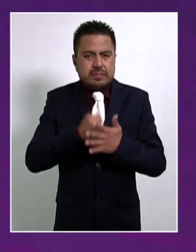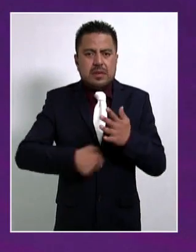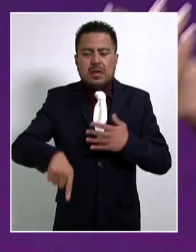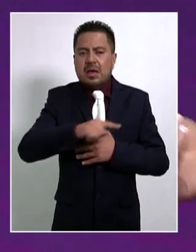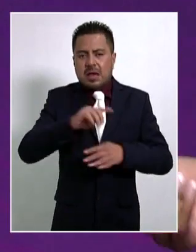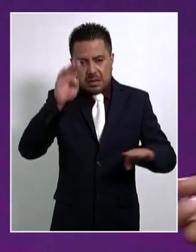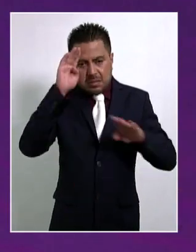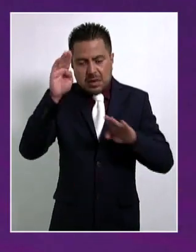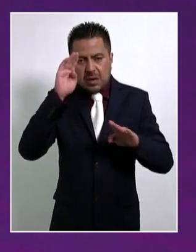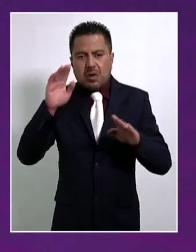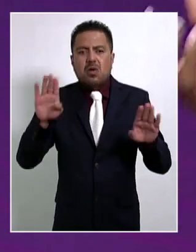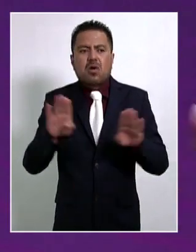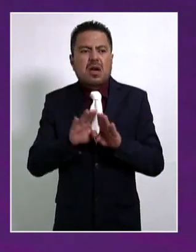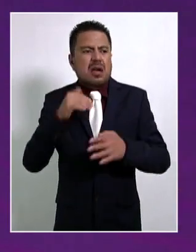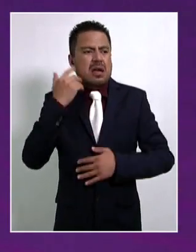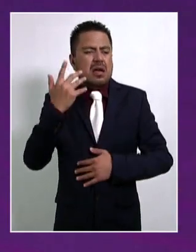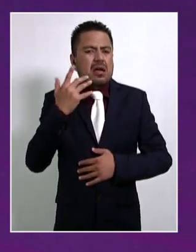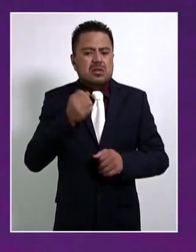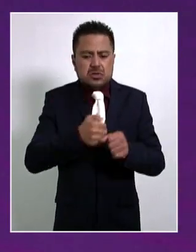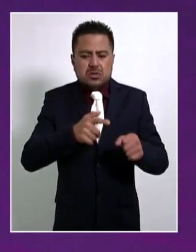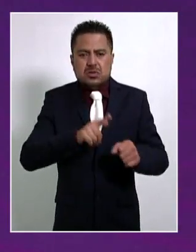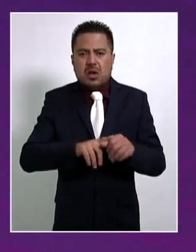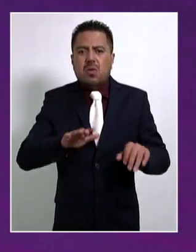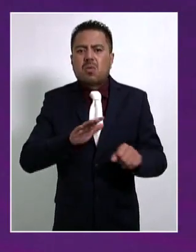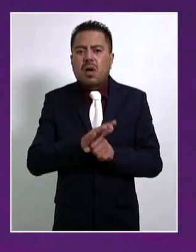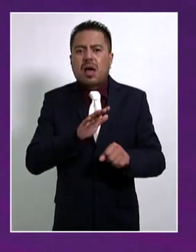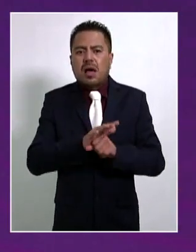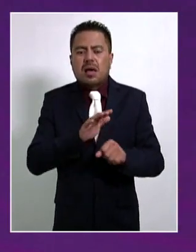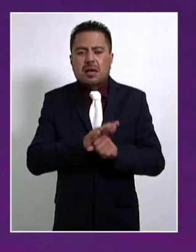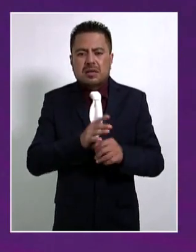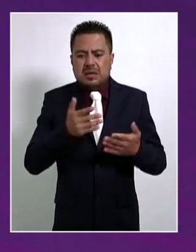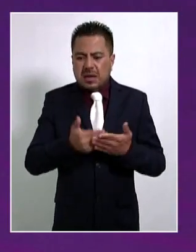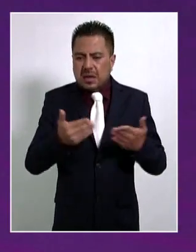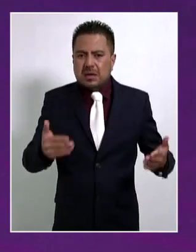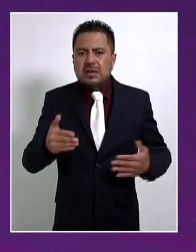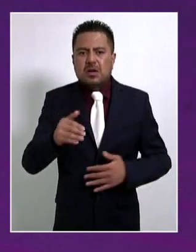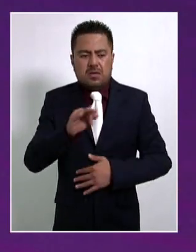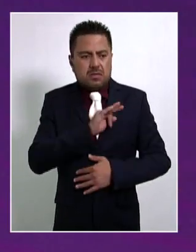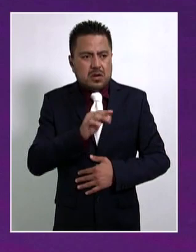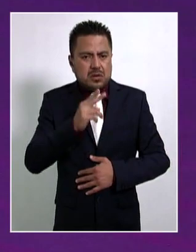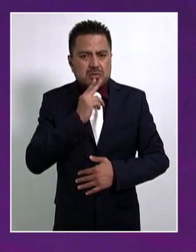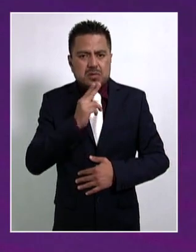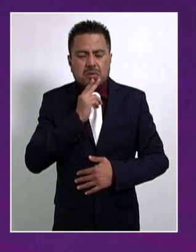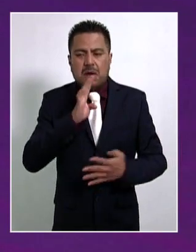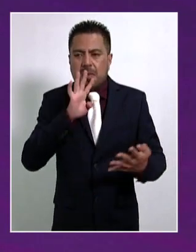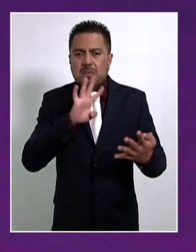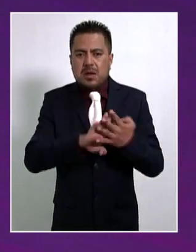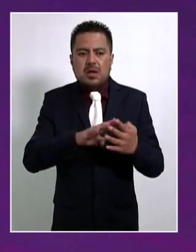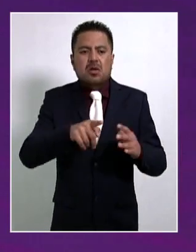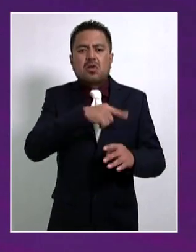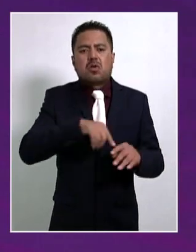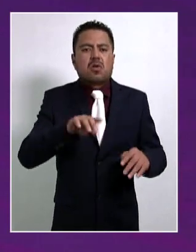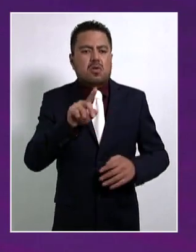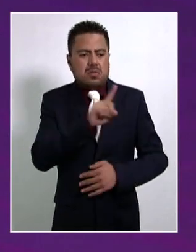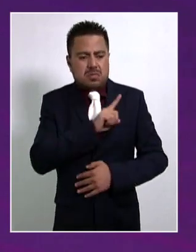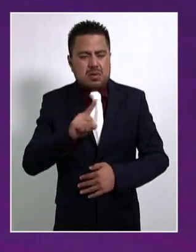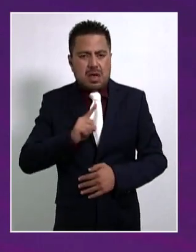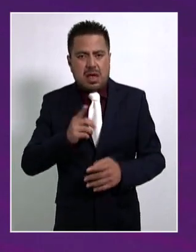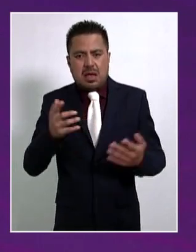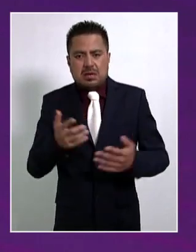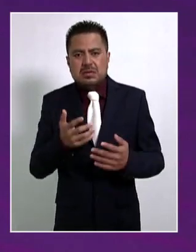qué queremos como sociedad y cuáles son si realmente funciona la prisión como debería ser,